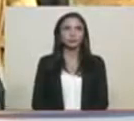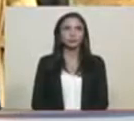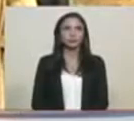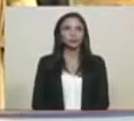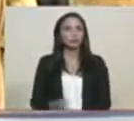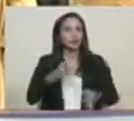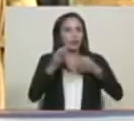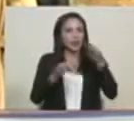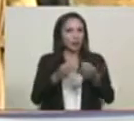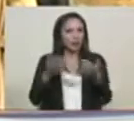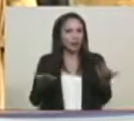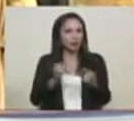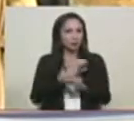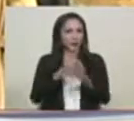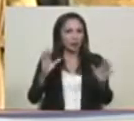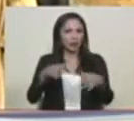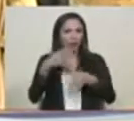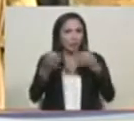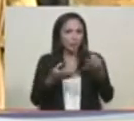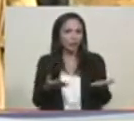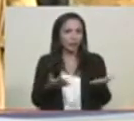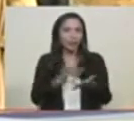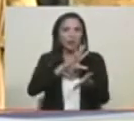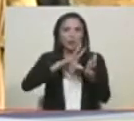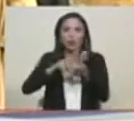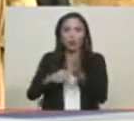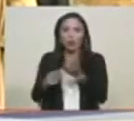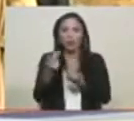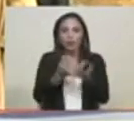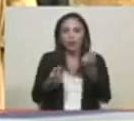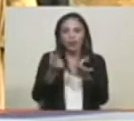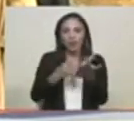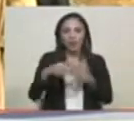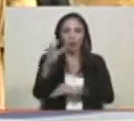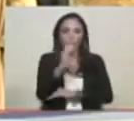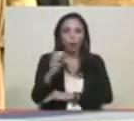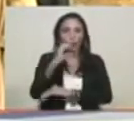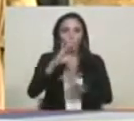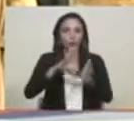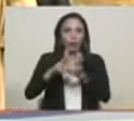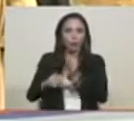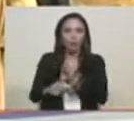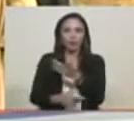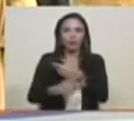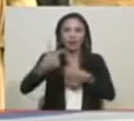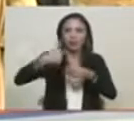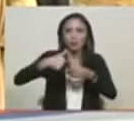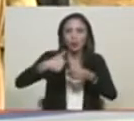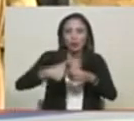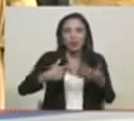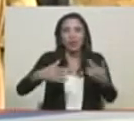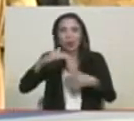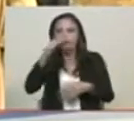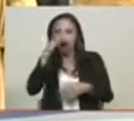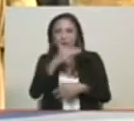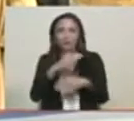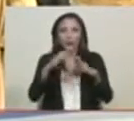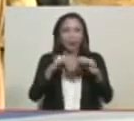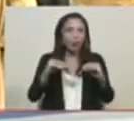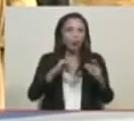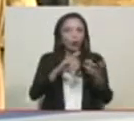se apagó desde colombia la mafia la gasolina y el dinero que es de los